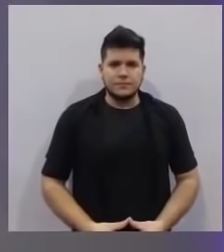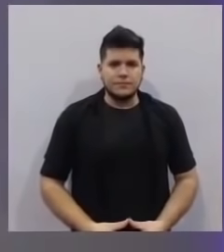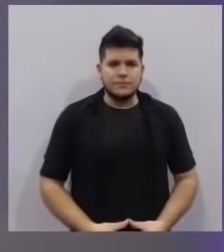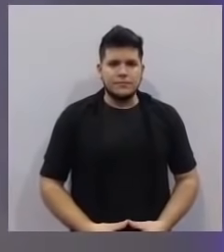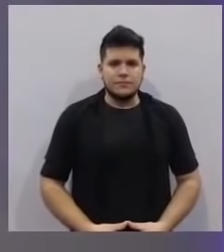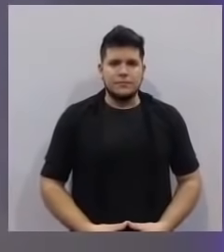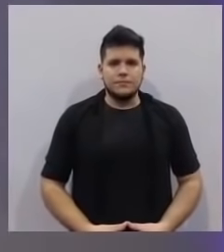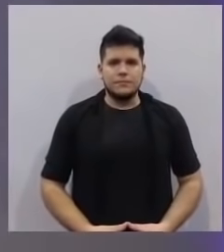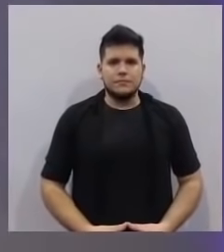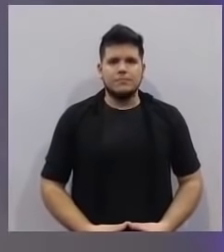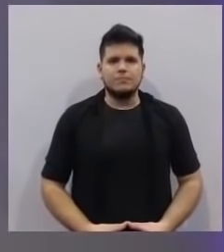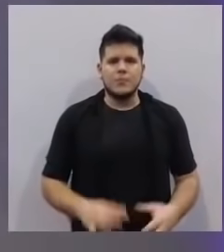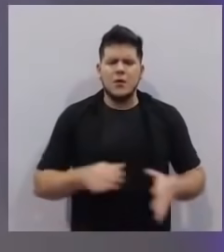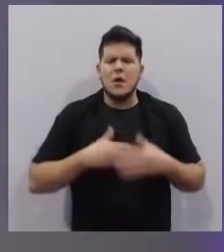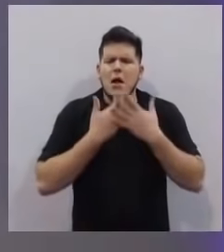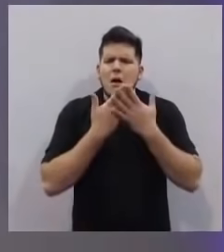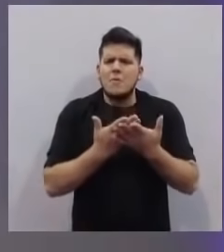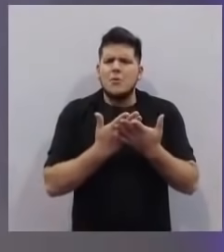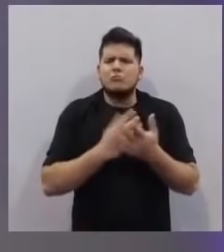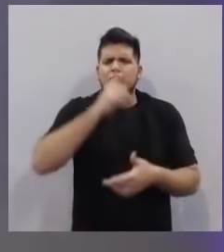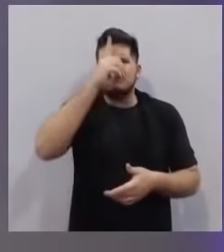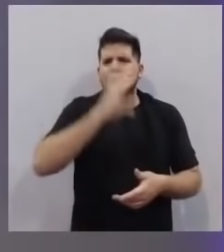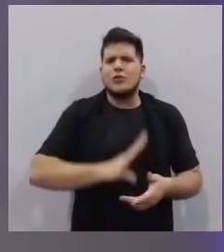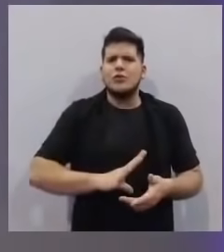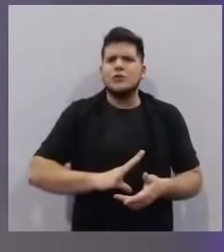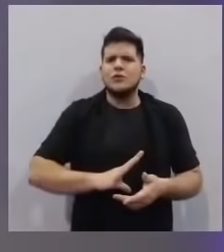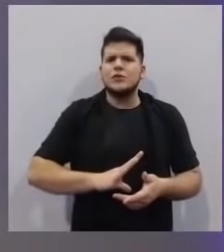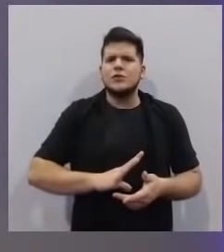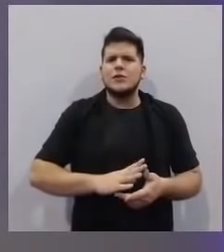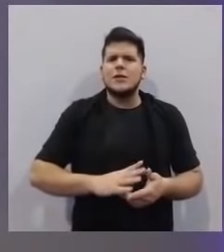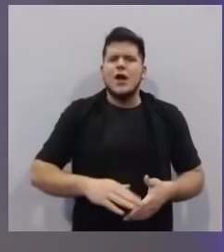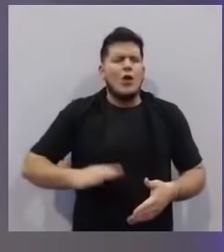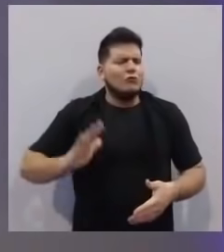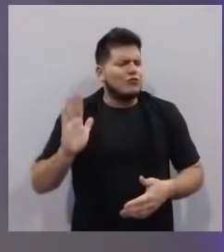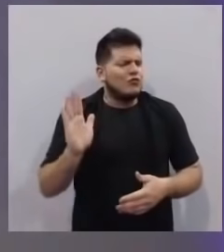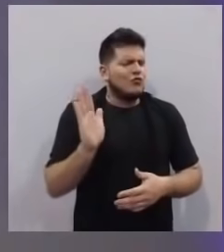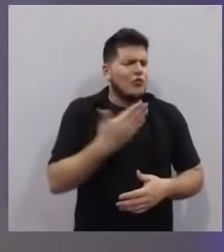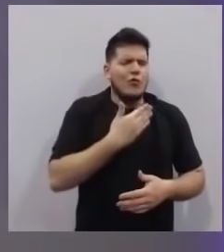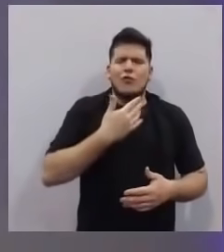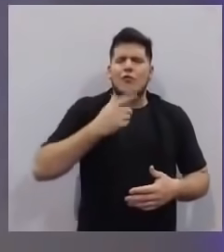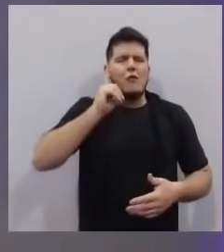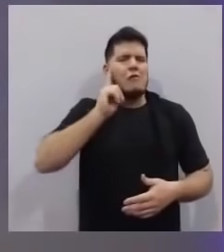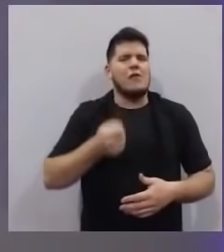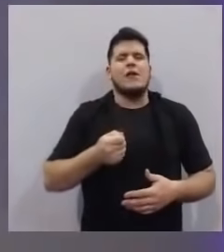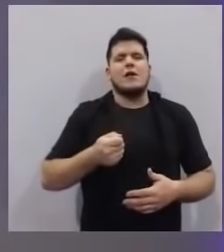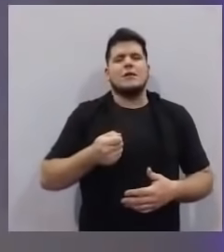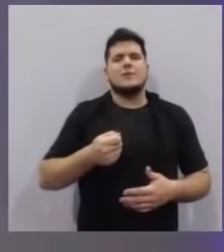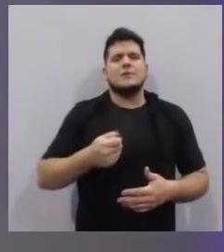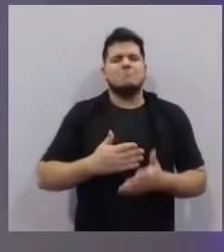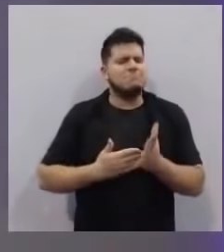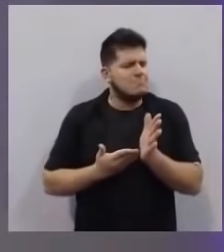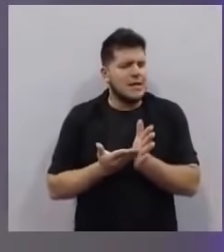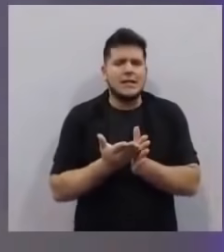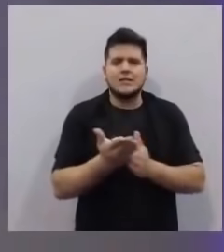pero diga conmigo la misericordia de dios no tiene límites y se renueva todos los días cuando se